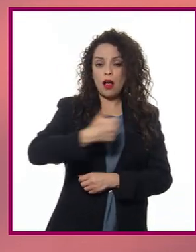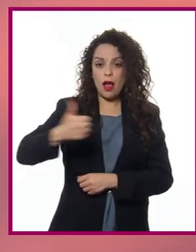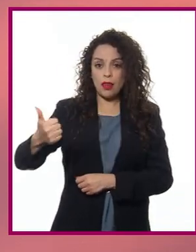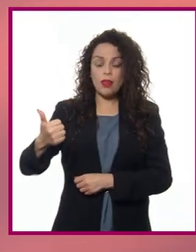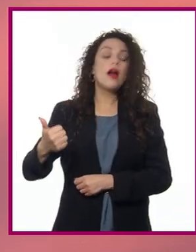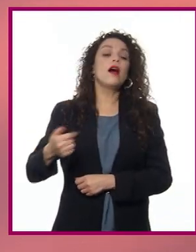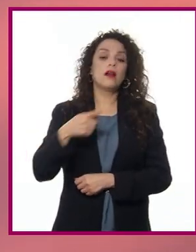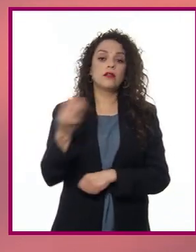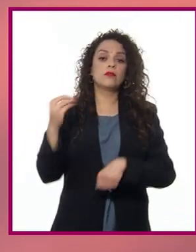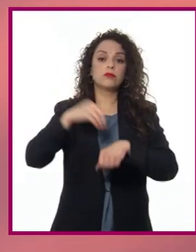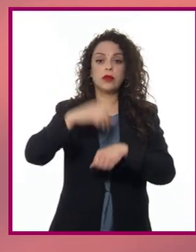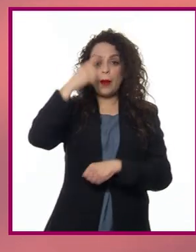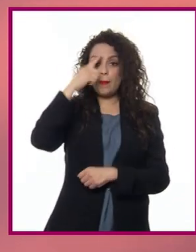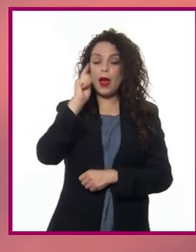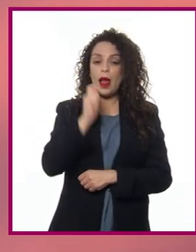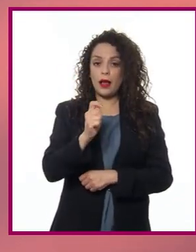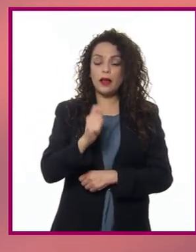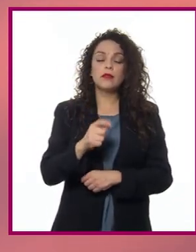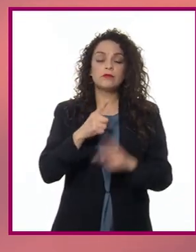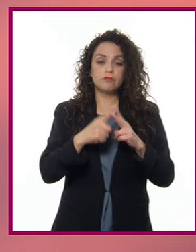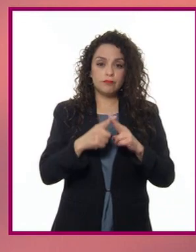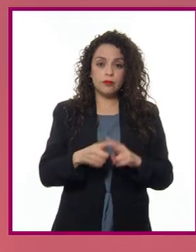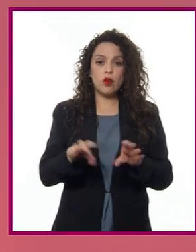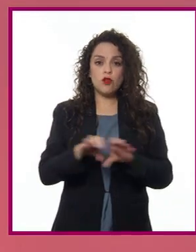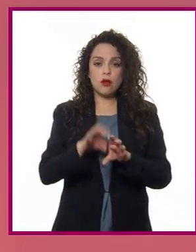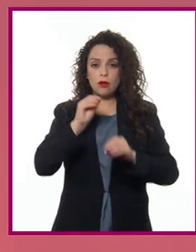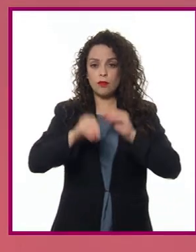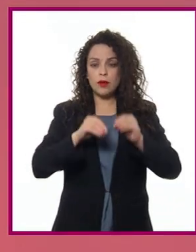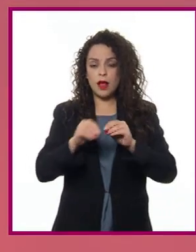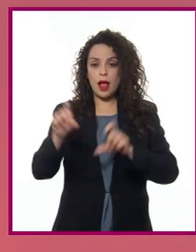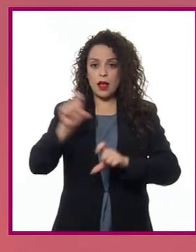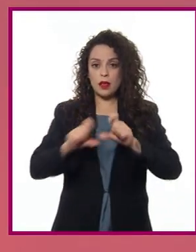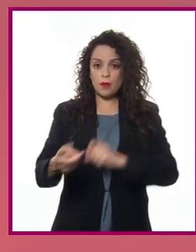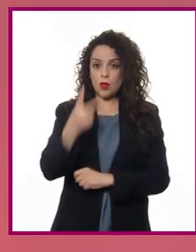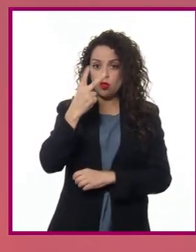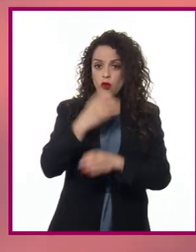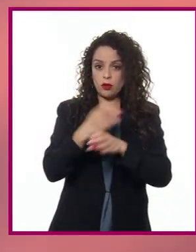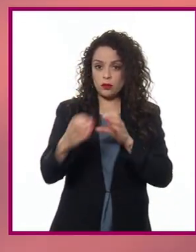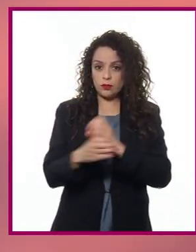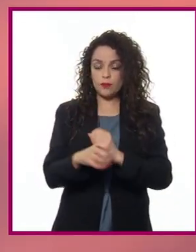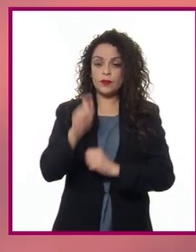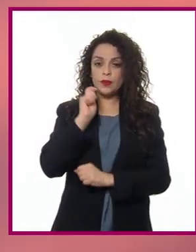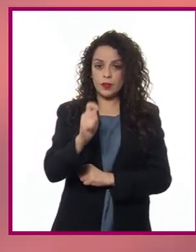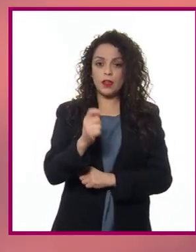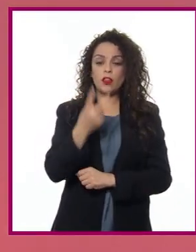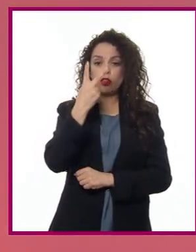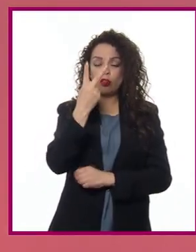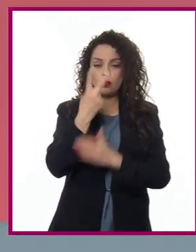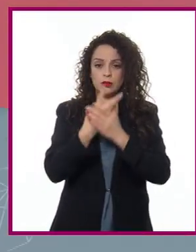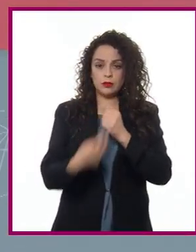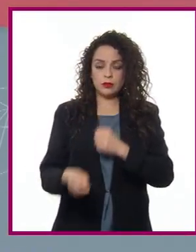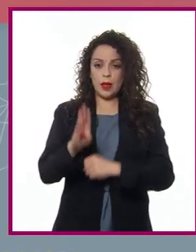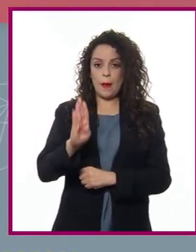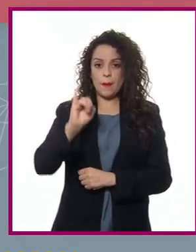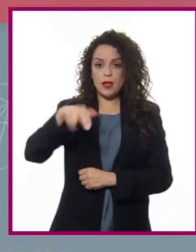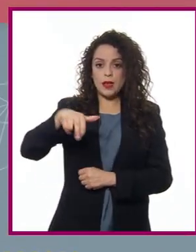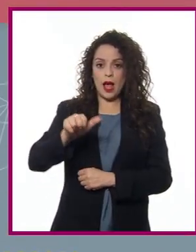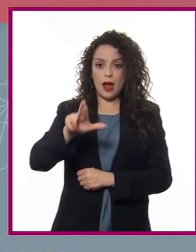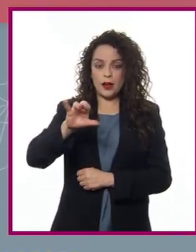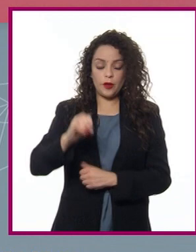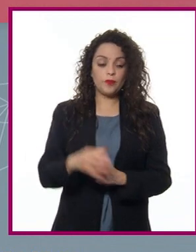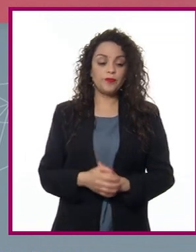para aquellas fórmulas químicas que están formadas por 2 elementos, es decir, compuestos binarios. Profesor, ¿qué le